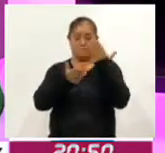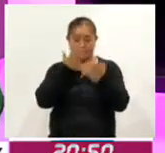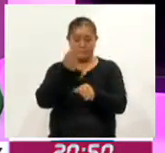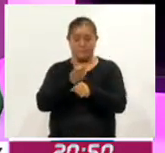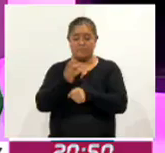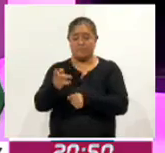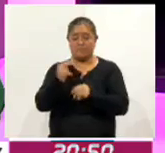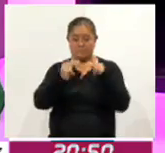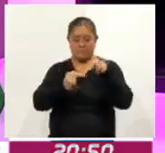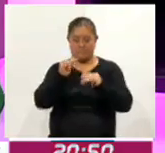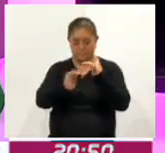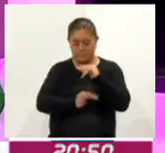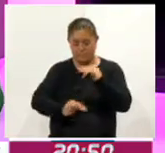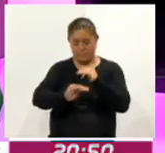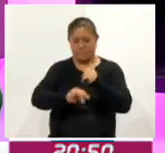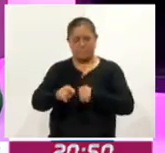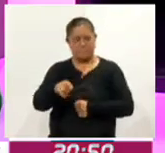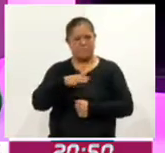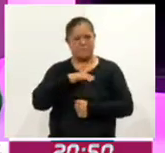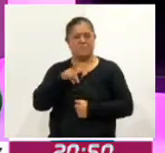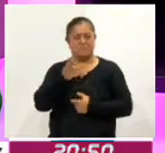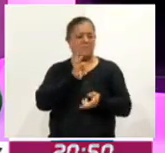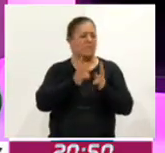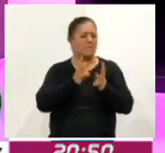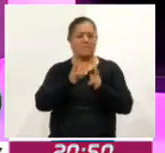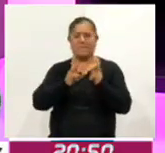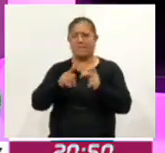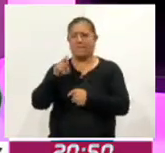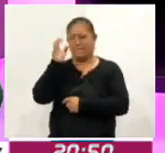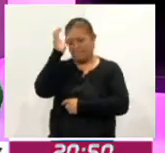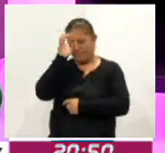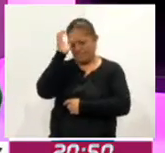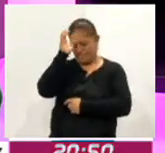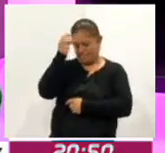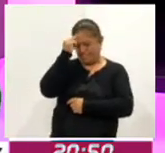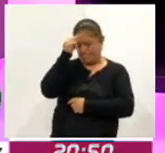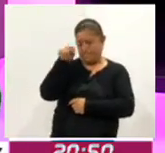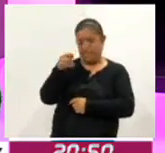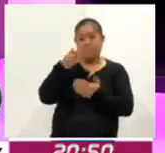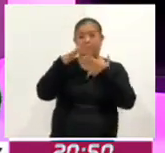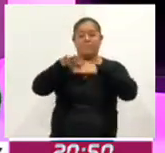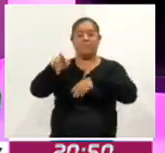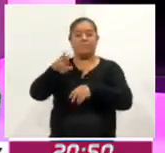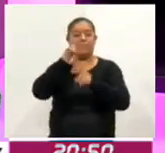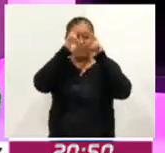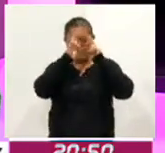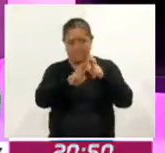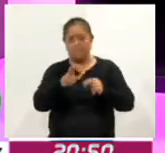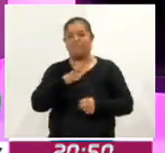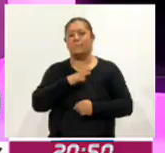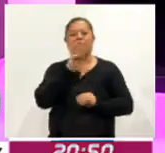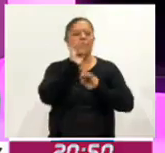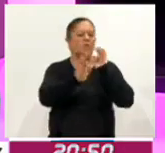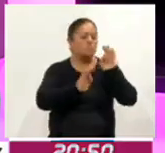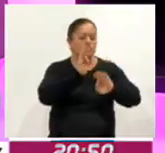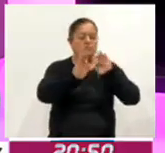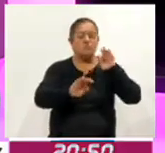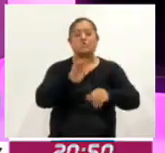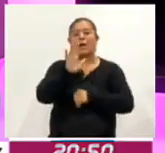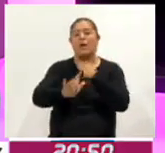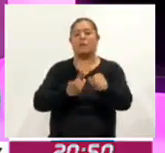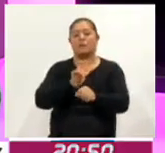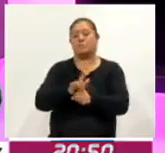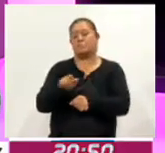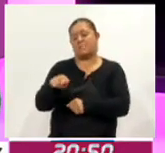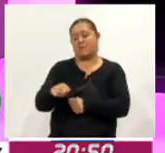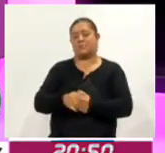nivel básico han recibido pláticas de concientización sobre el respeto y el trato que se debe brindar a los animales de